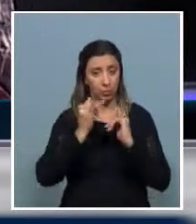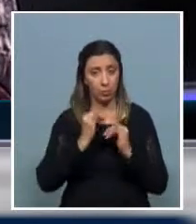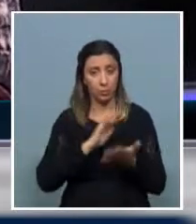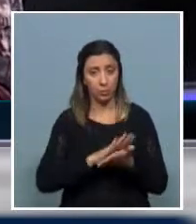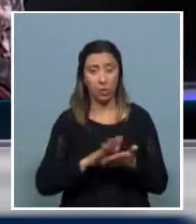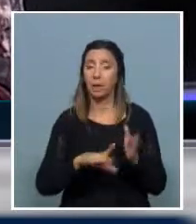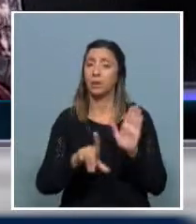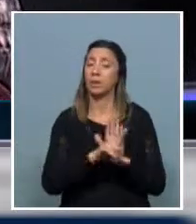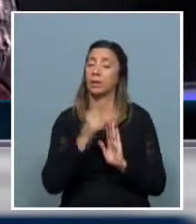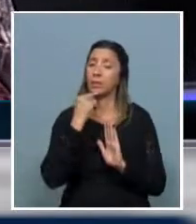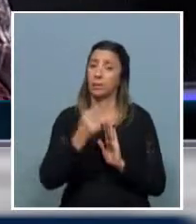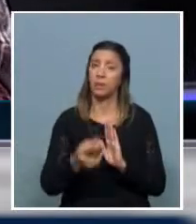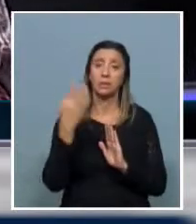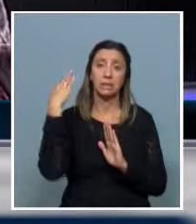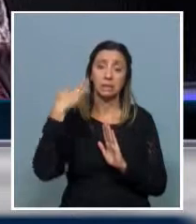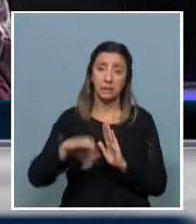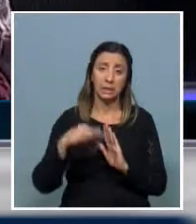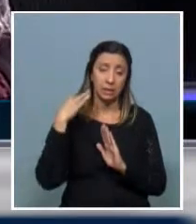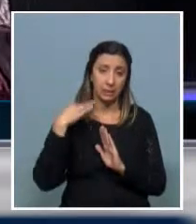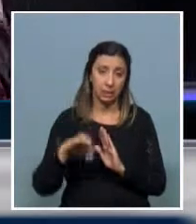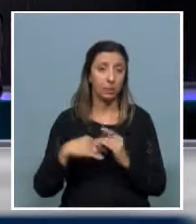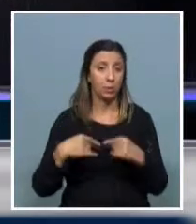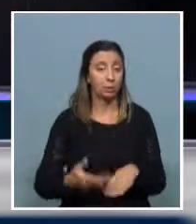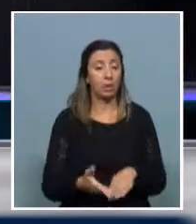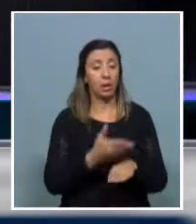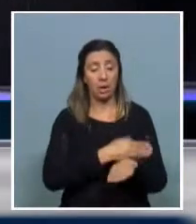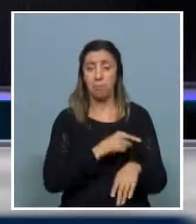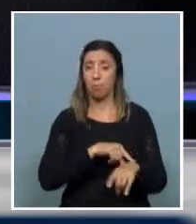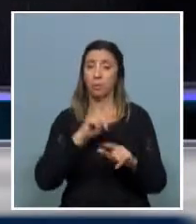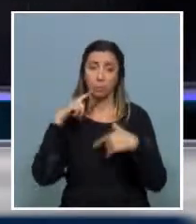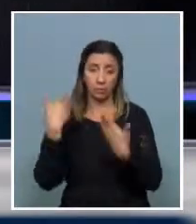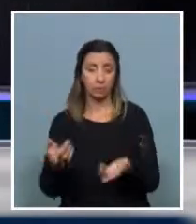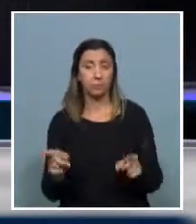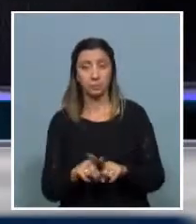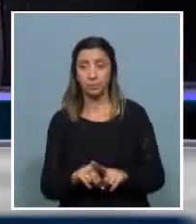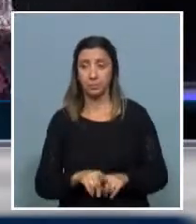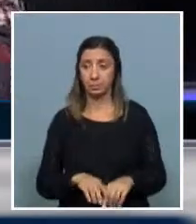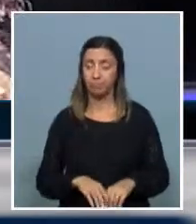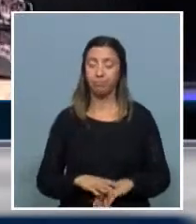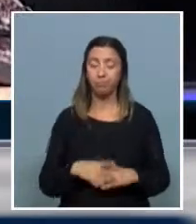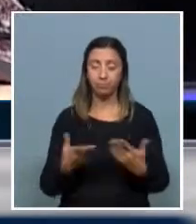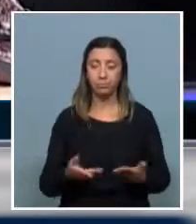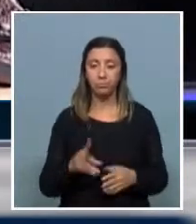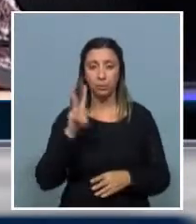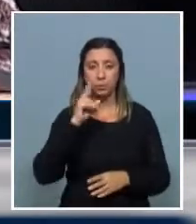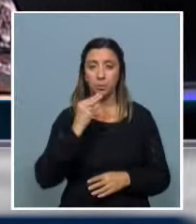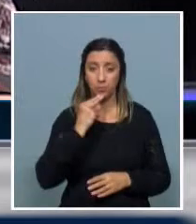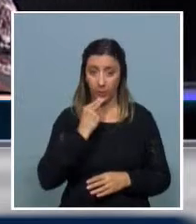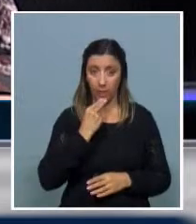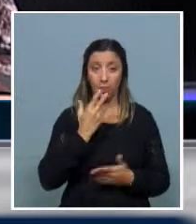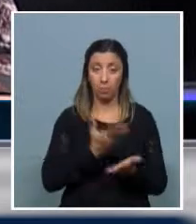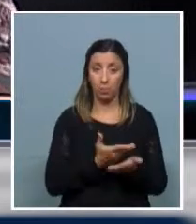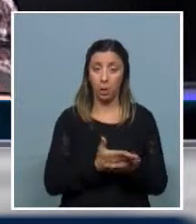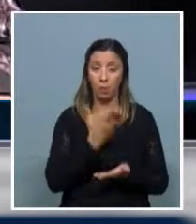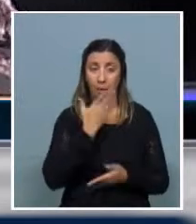porque la ley dice que deben tener vigentes los requisitos al momento de la adjudicación. De manera que del año 2011, que se presentó